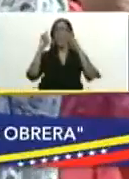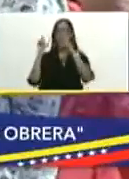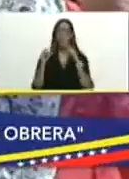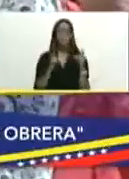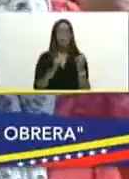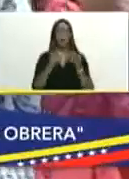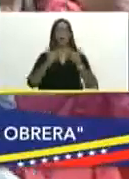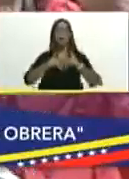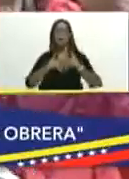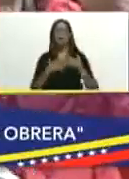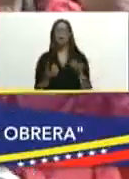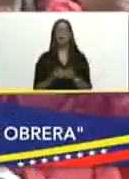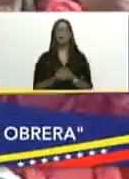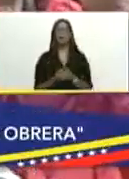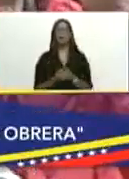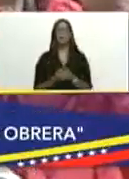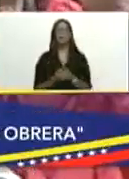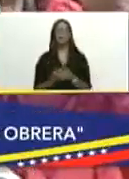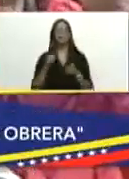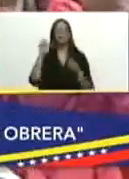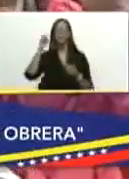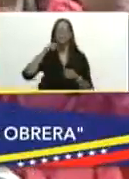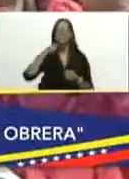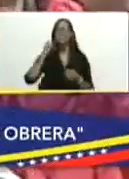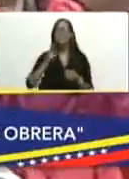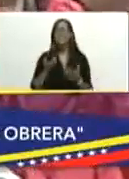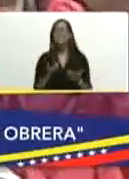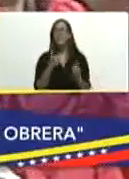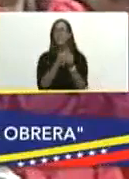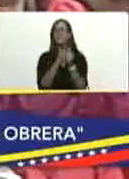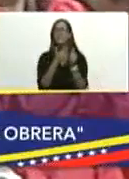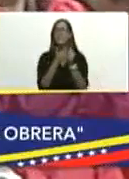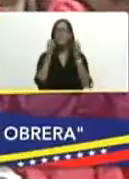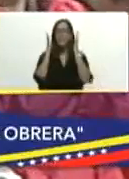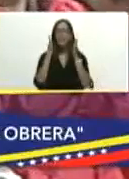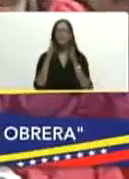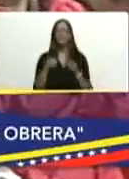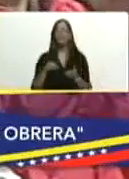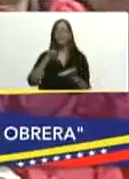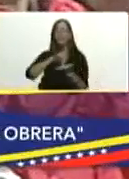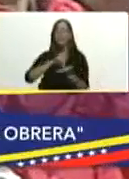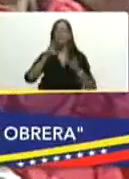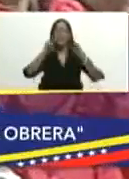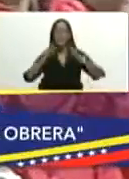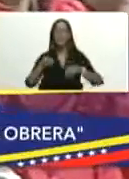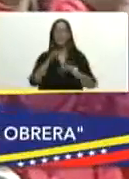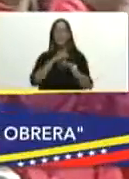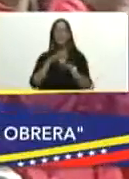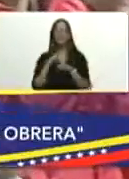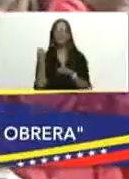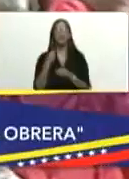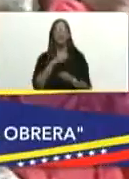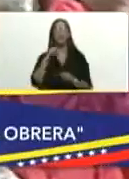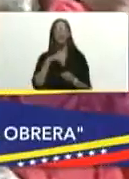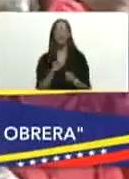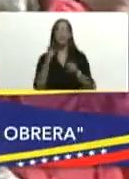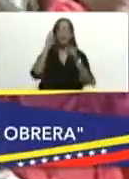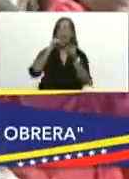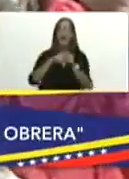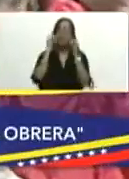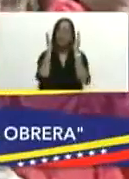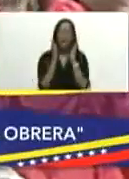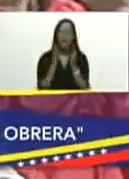las piezas las fotos de las que requieren de asistencia por parte de los centros de investigación y del ministerio y cómo nosotros nos abocamos entonces